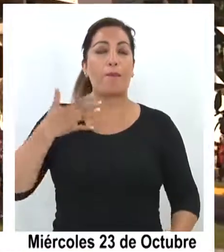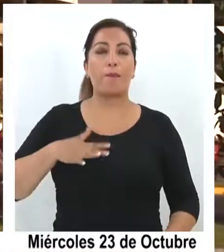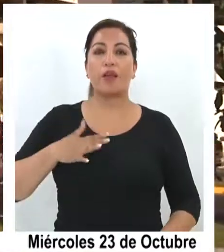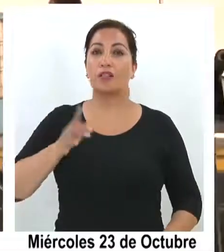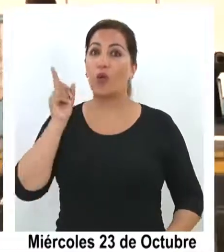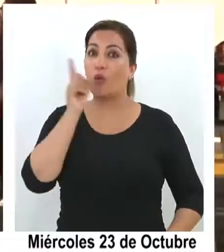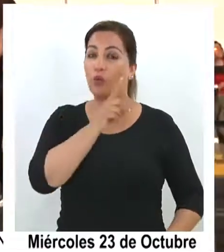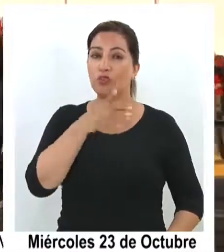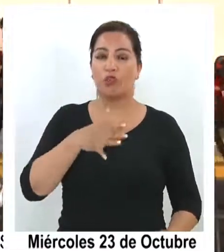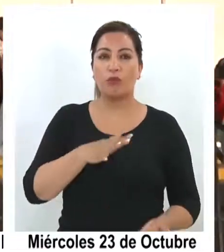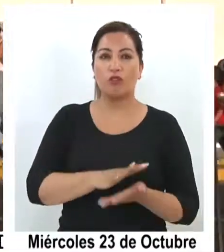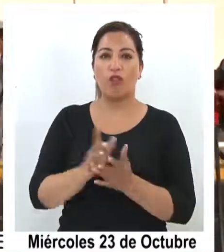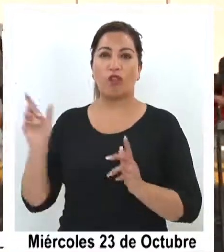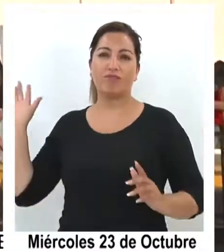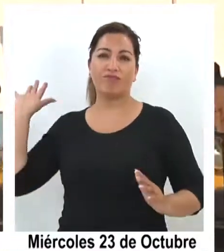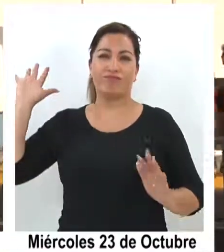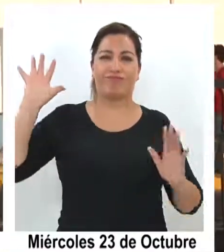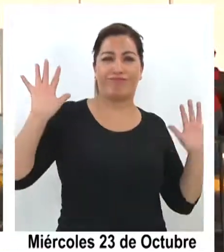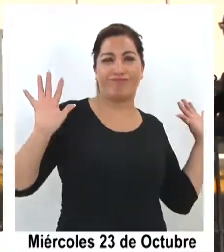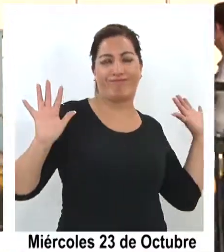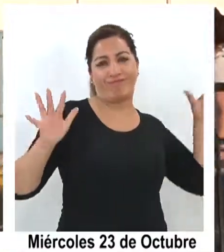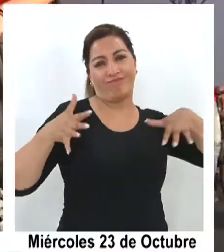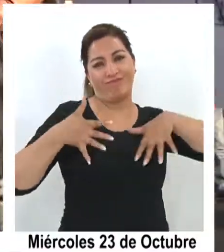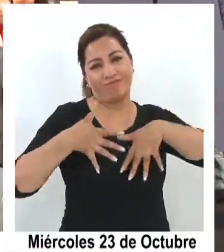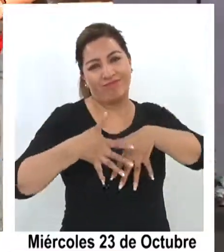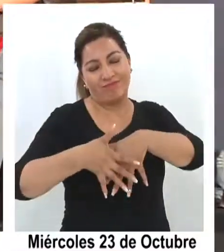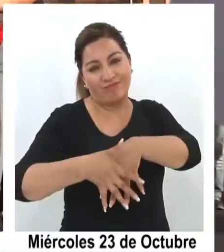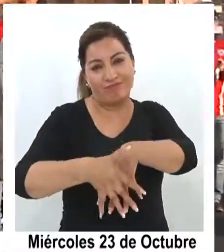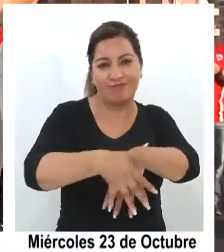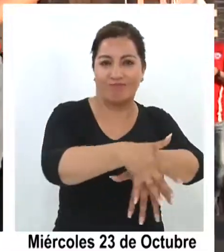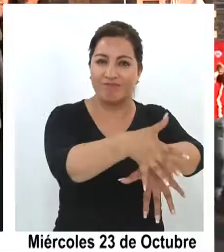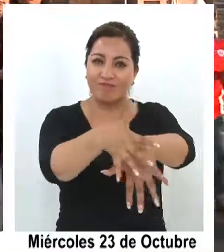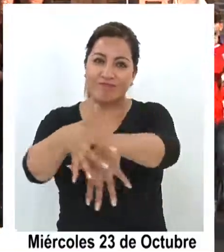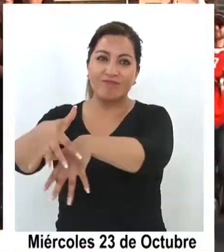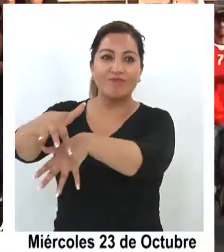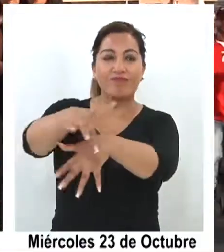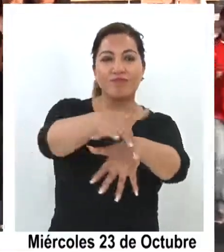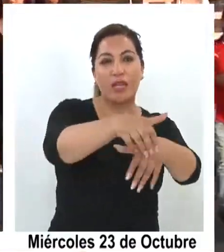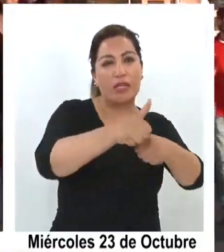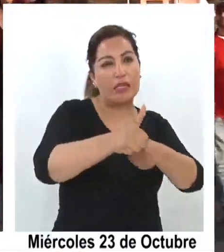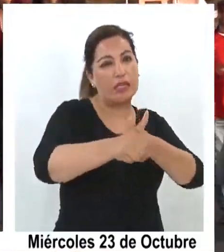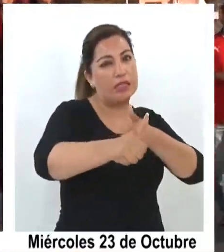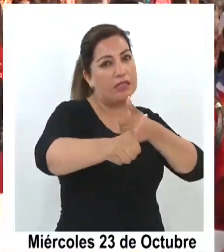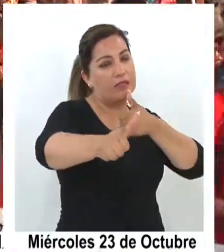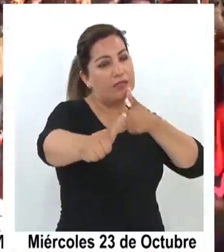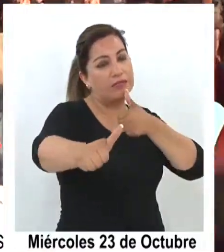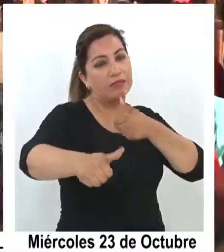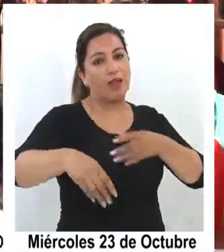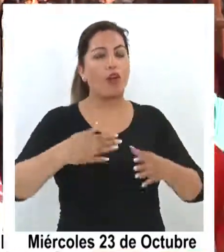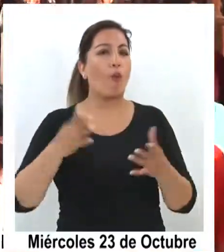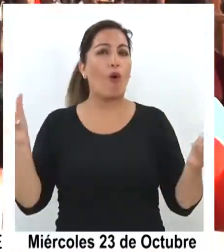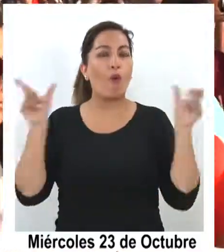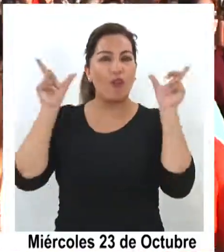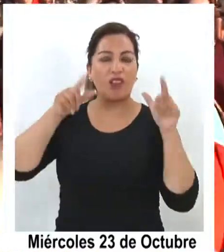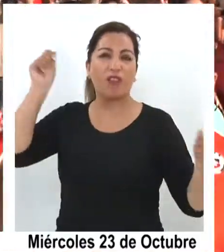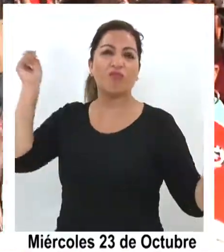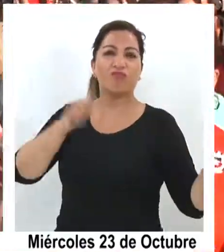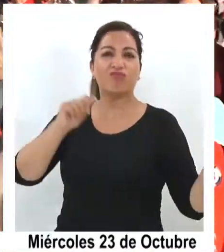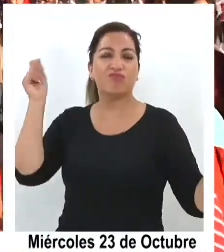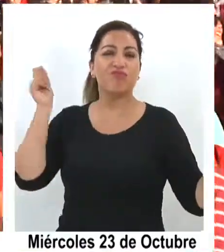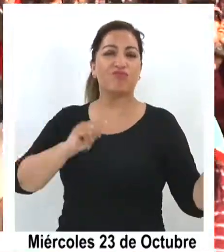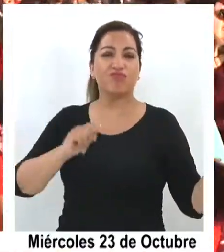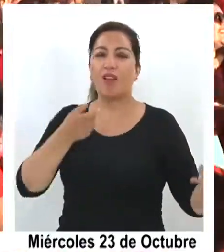martes último desde todos los puntos de la ciudad y recorrieron una decena de kilómetros al son de cacerolas,